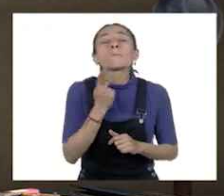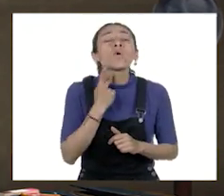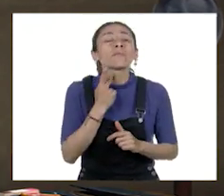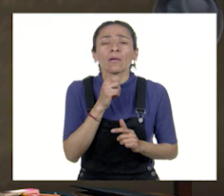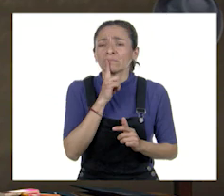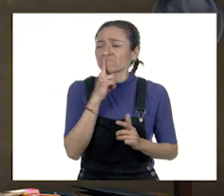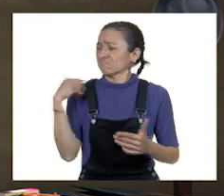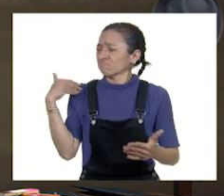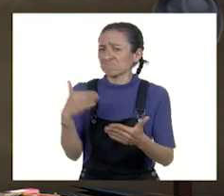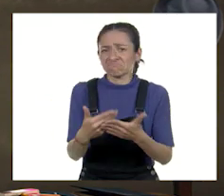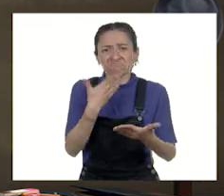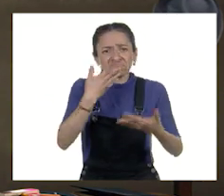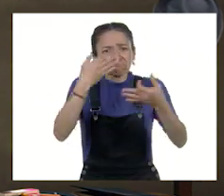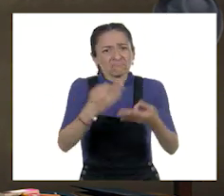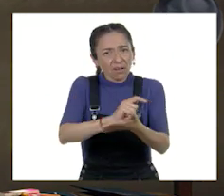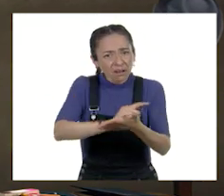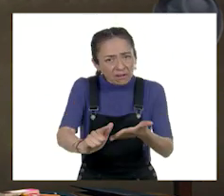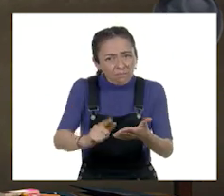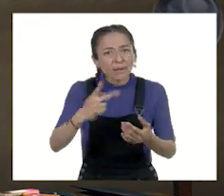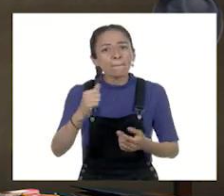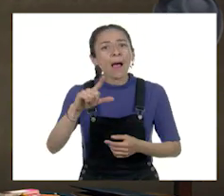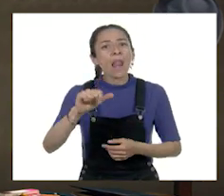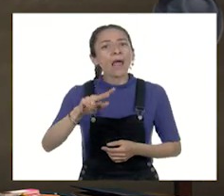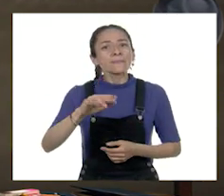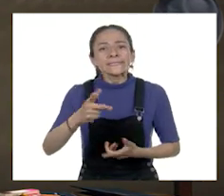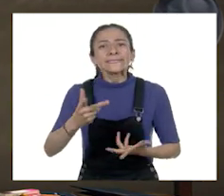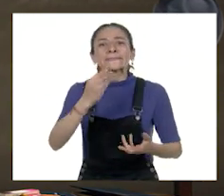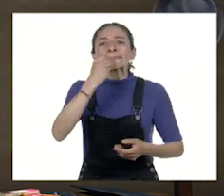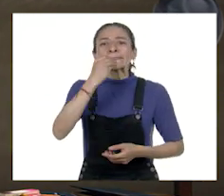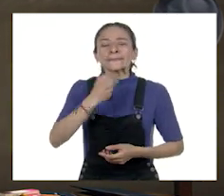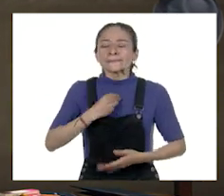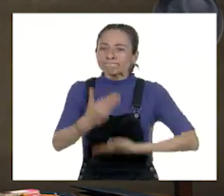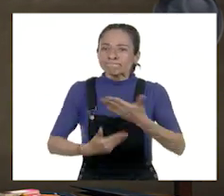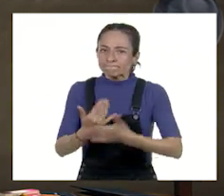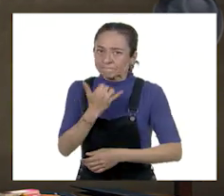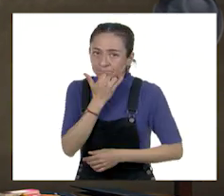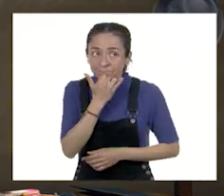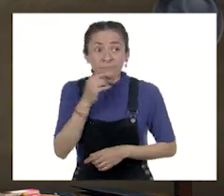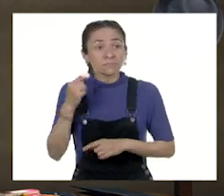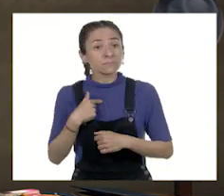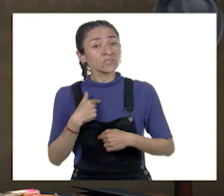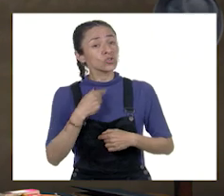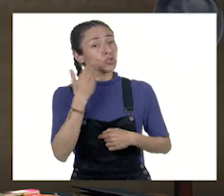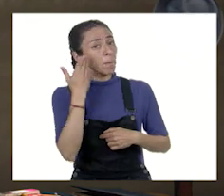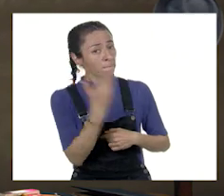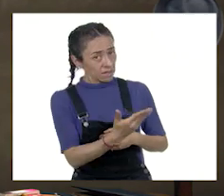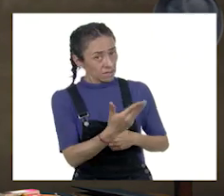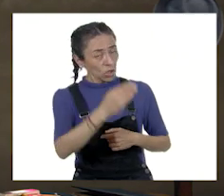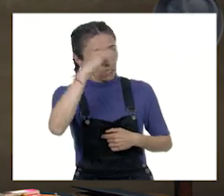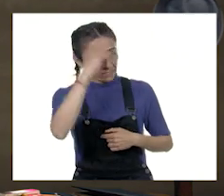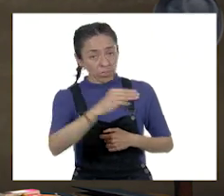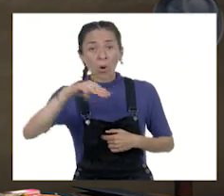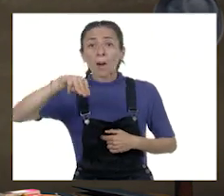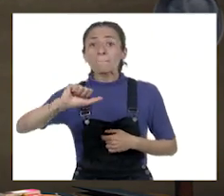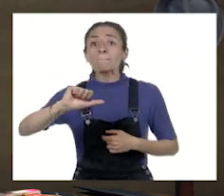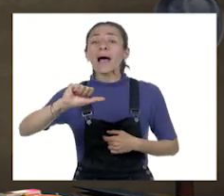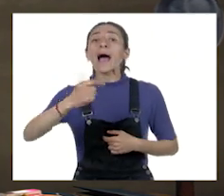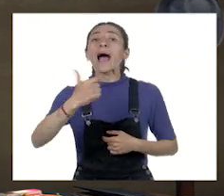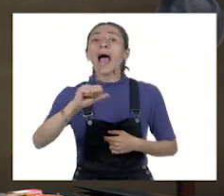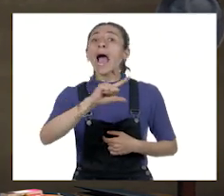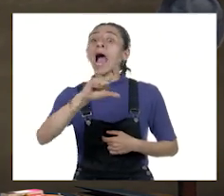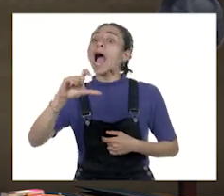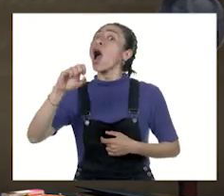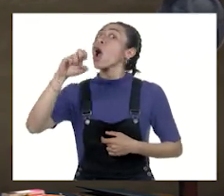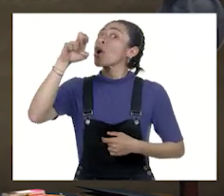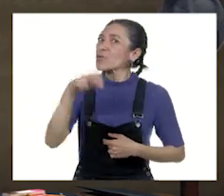mancha, Pallavicini se vio obligado a disculparse. Yo suplico atentamente al señor Magallón, Ahora sí Magallón, no migajón, que si